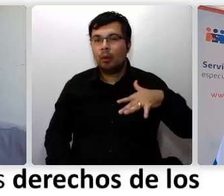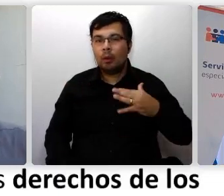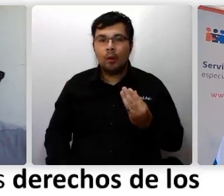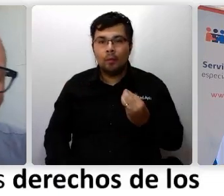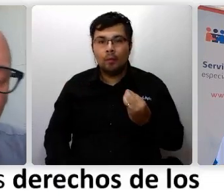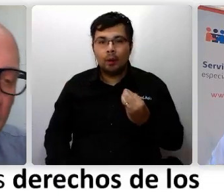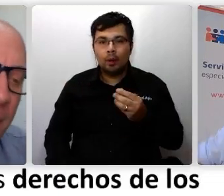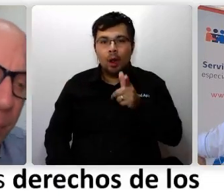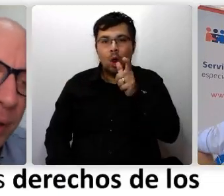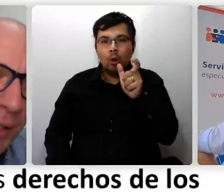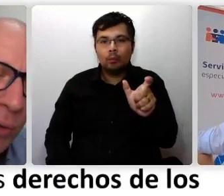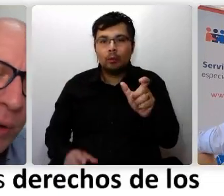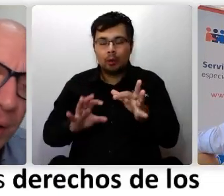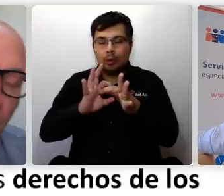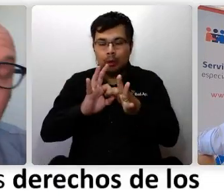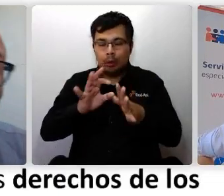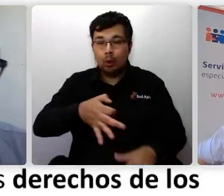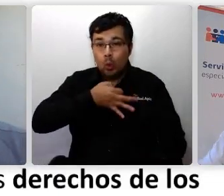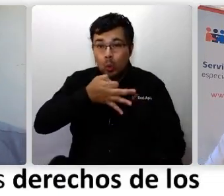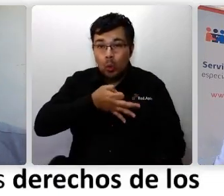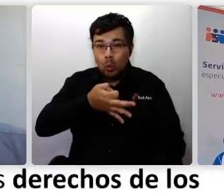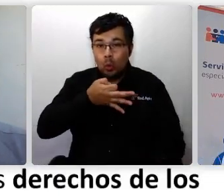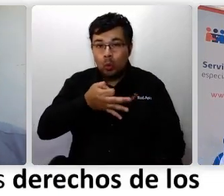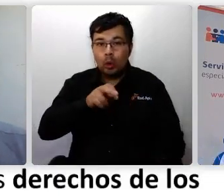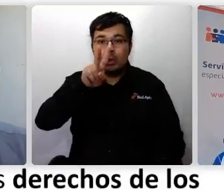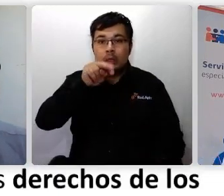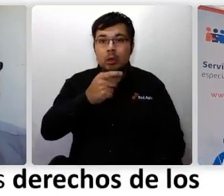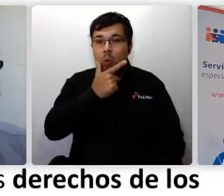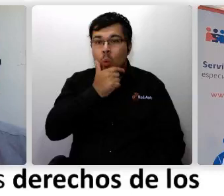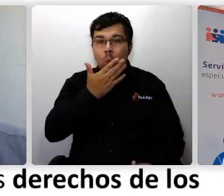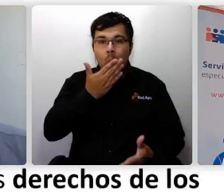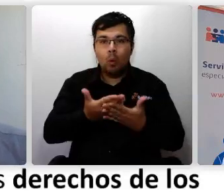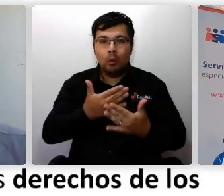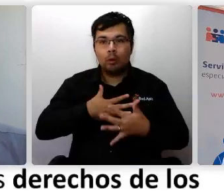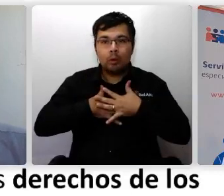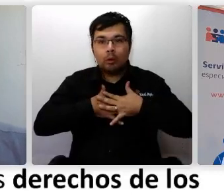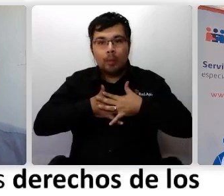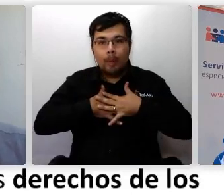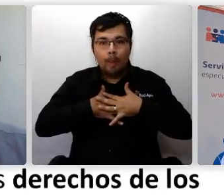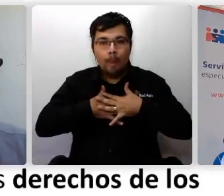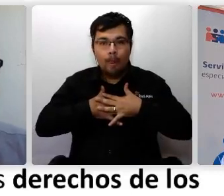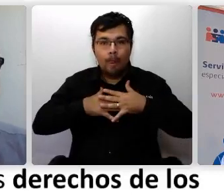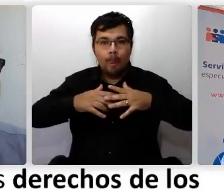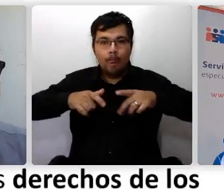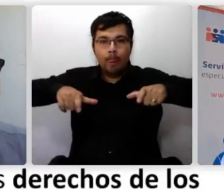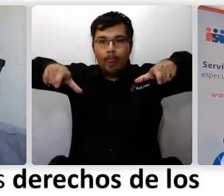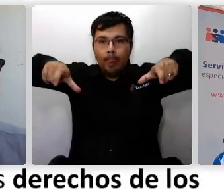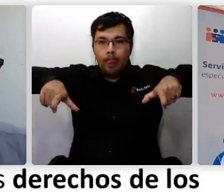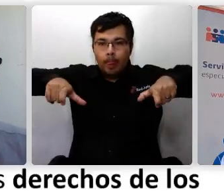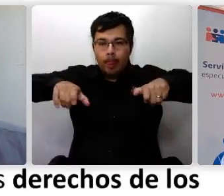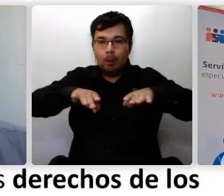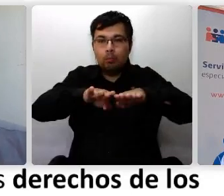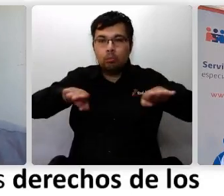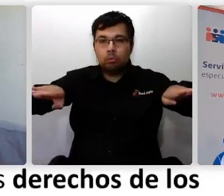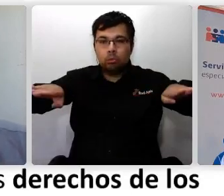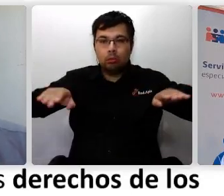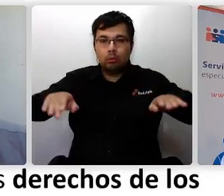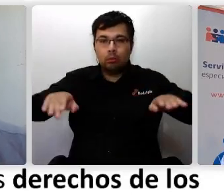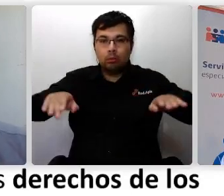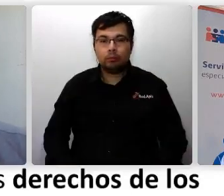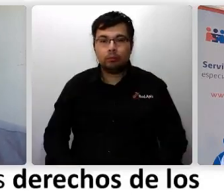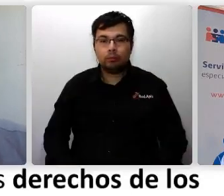concepto final y te agradezco las palabras porque sin duda cuando uno siente que como la famosa cancha está más pareja y finalmente tener las herramientas que otros pueden